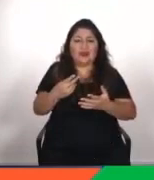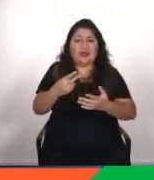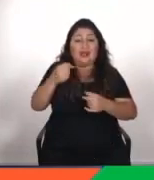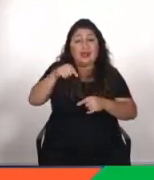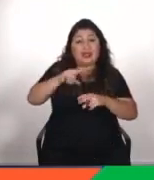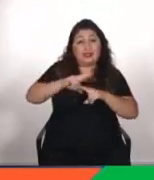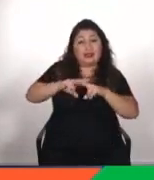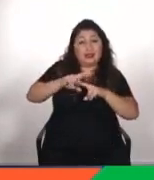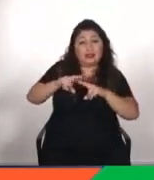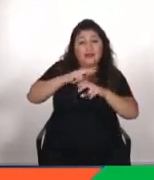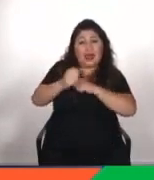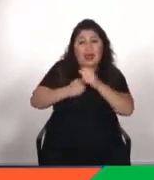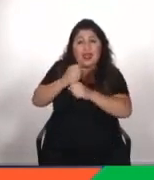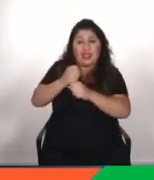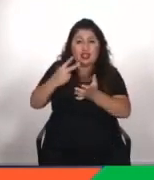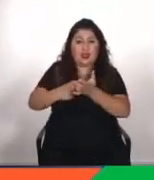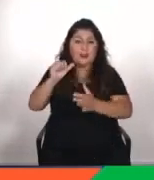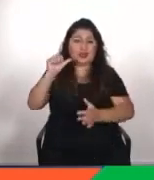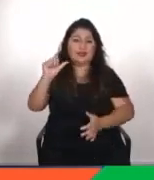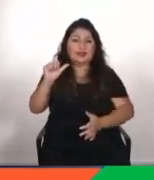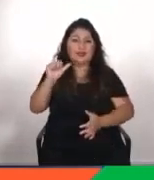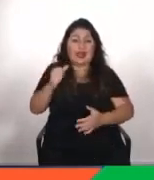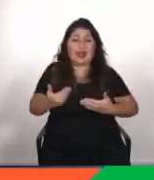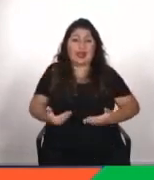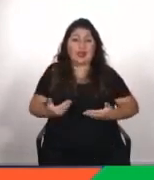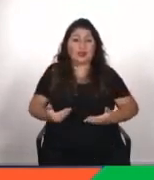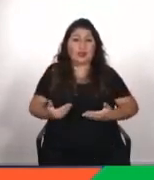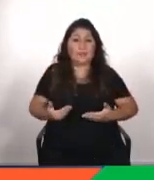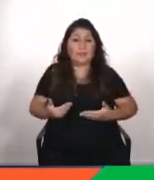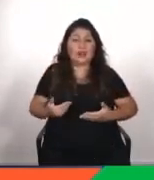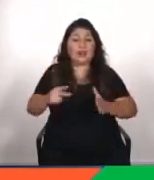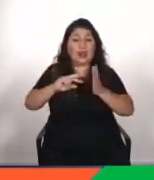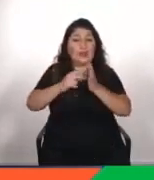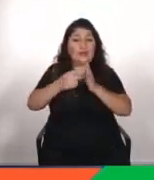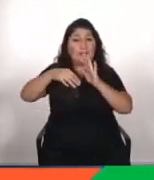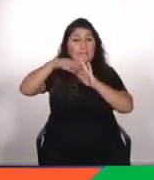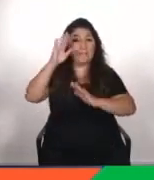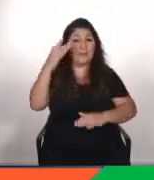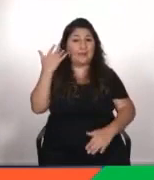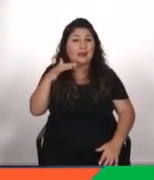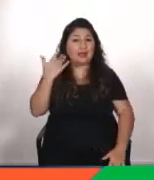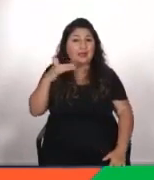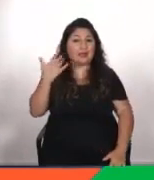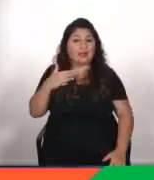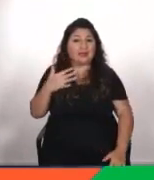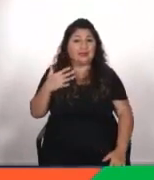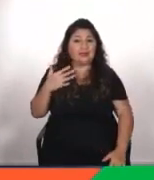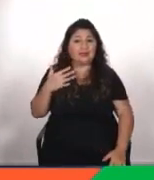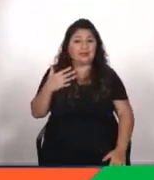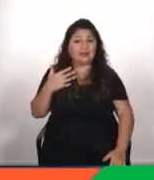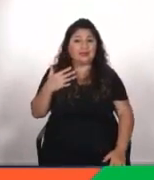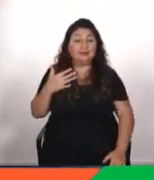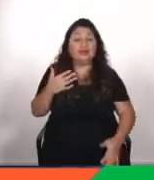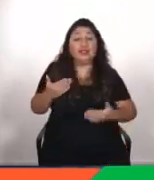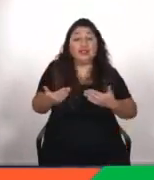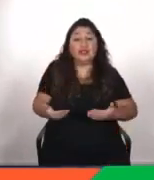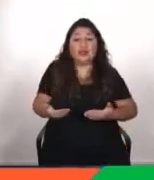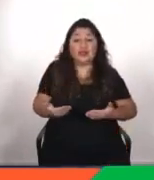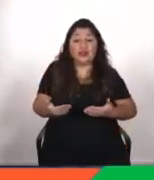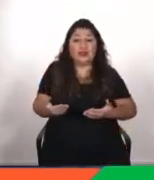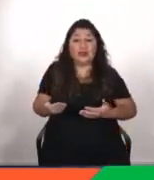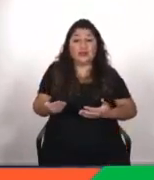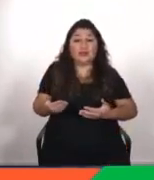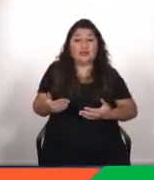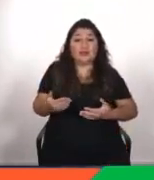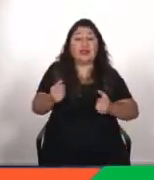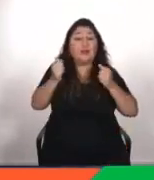resolvió Perelman en el año 2006. Actualmente, digamos que los problemas más importantes de las matemáticas son aquellos que son